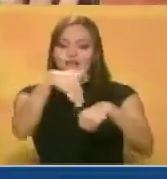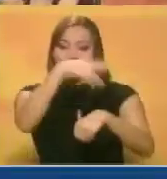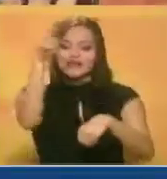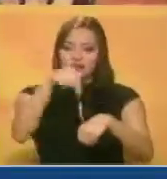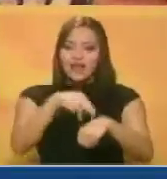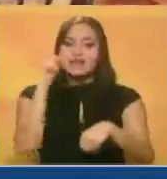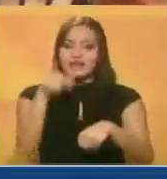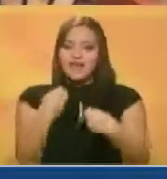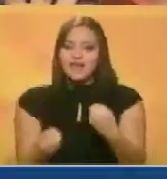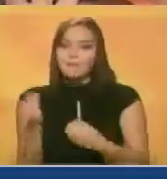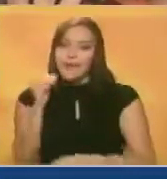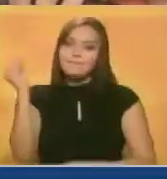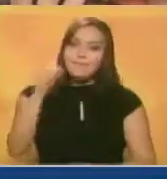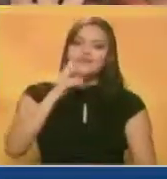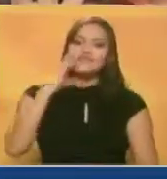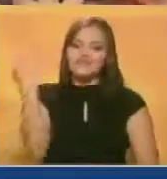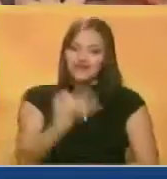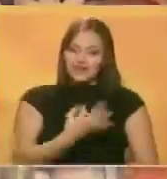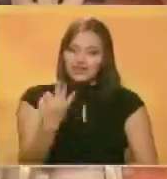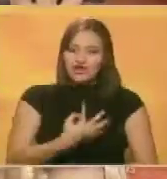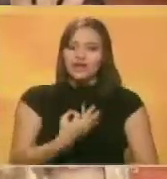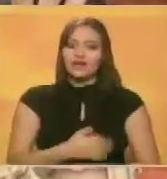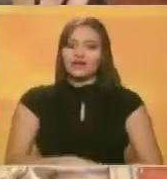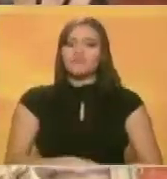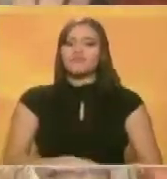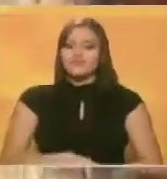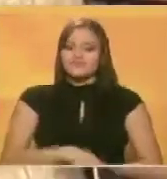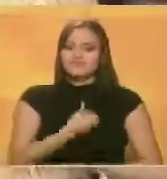para que implemente reales